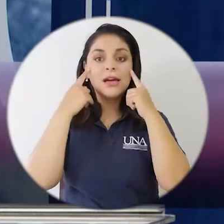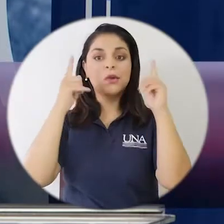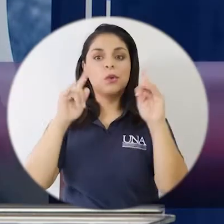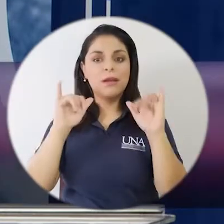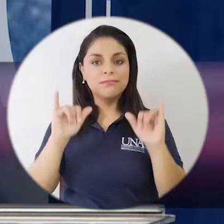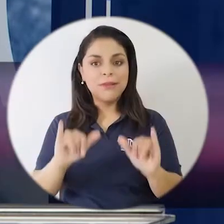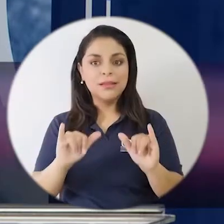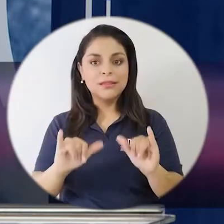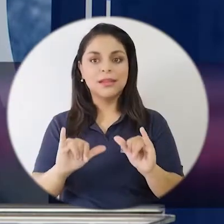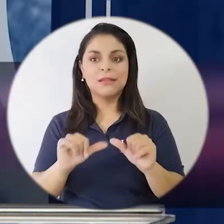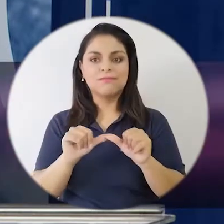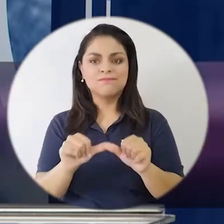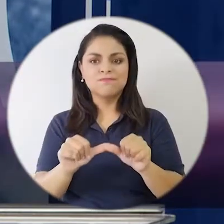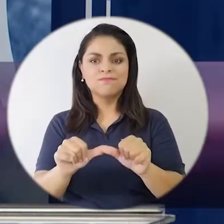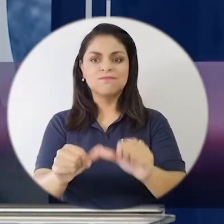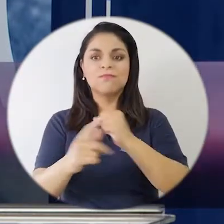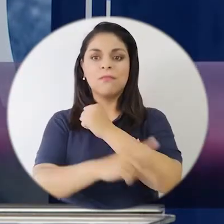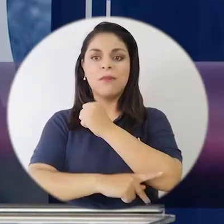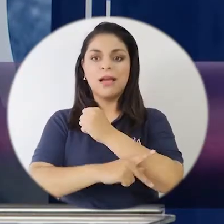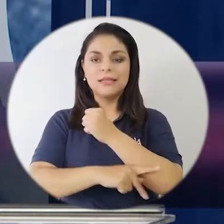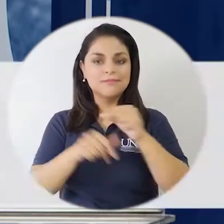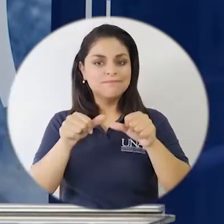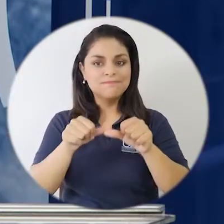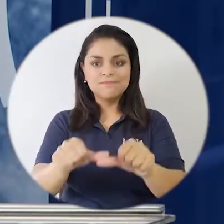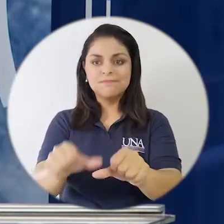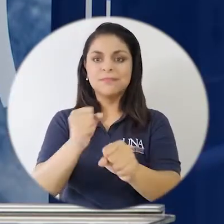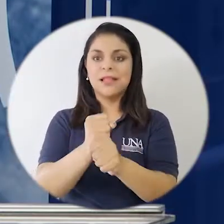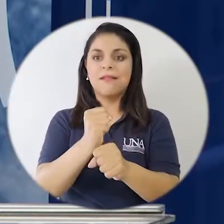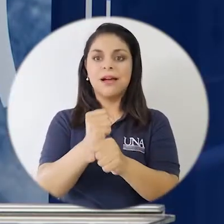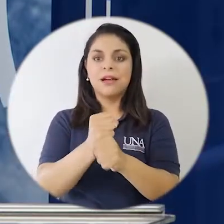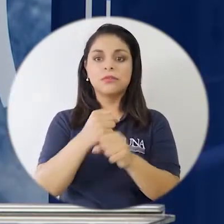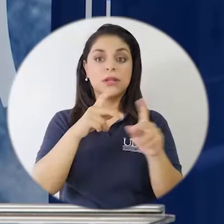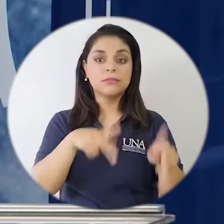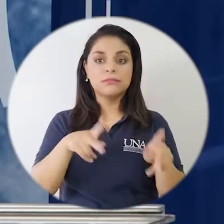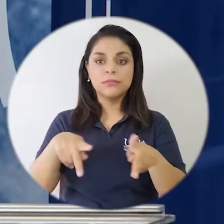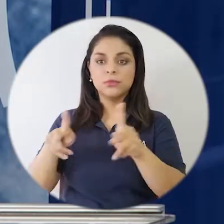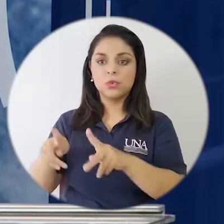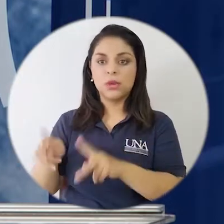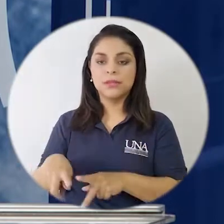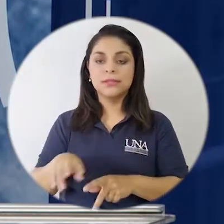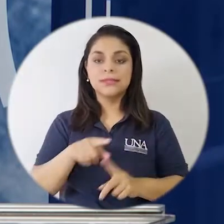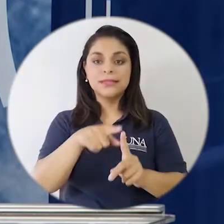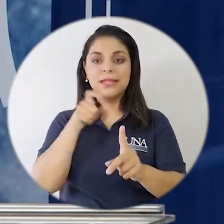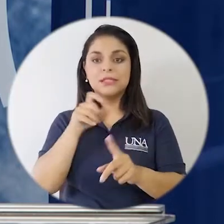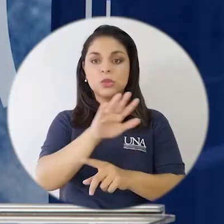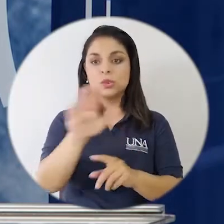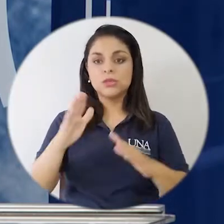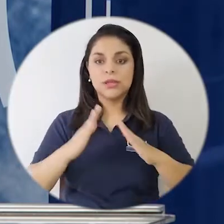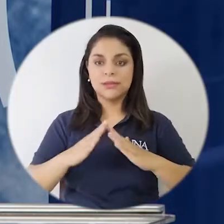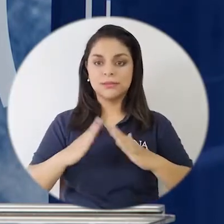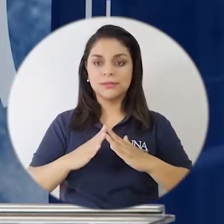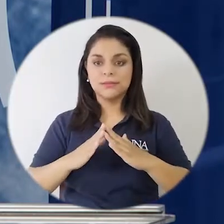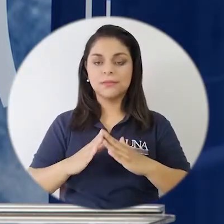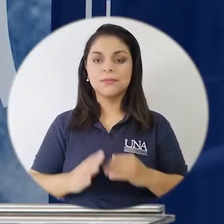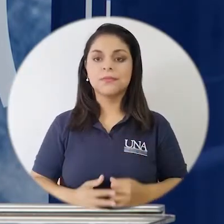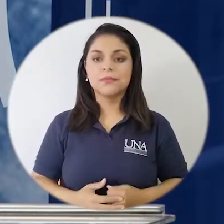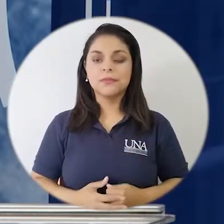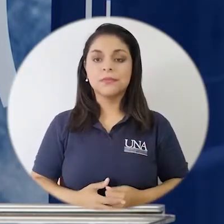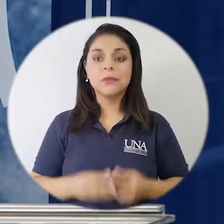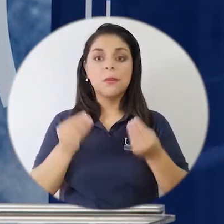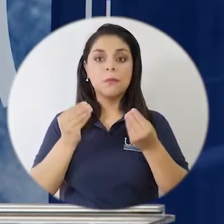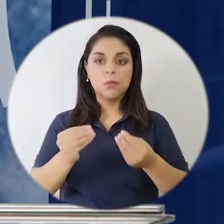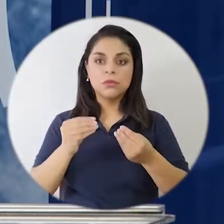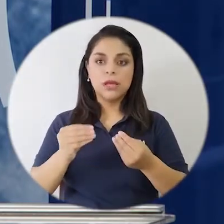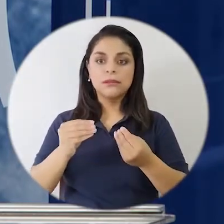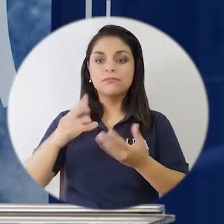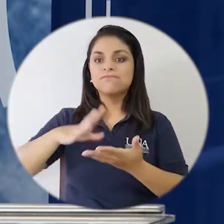para poder mantener el país caminando, ¿verdad?, y que la gente siguiera trabajando desde sus hogares. Muchas